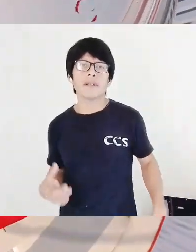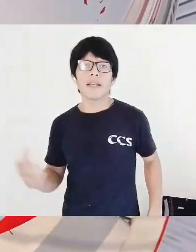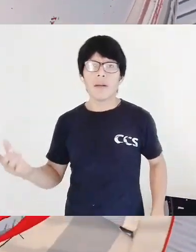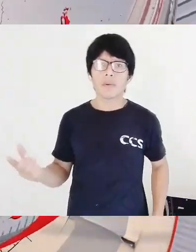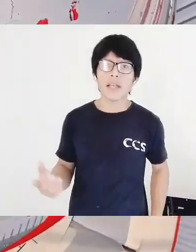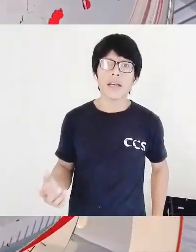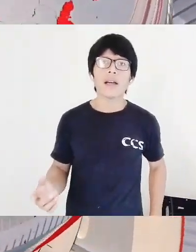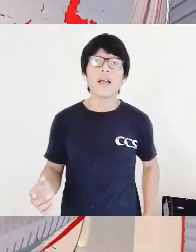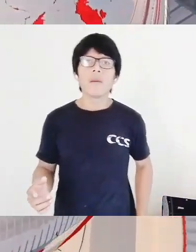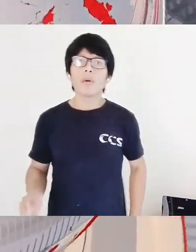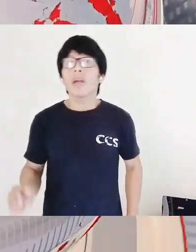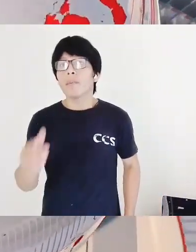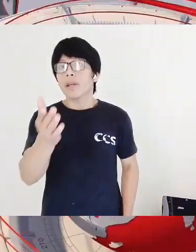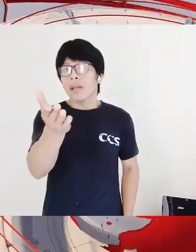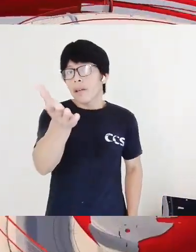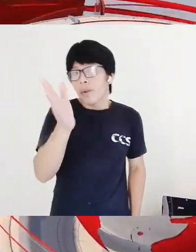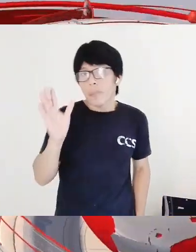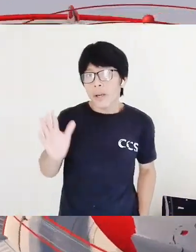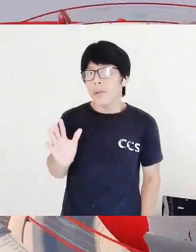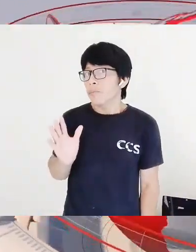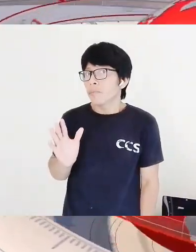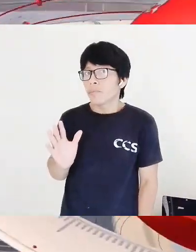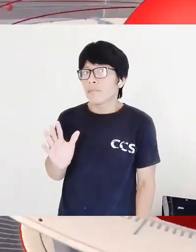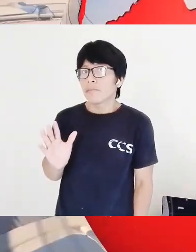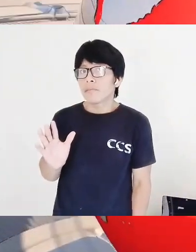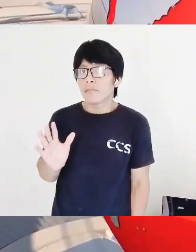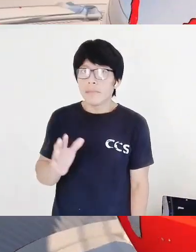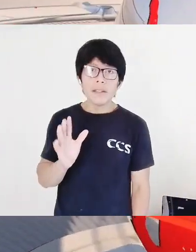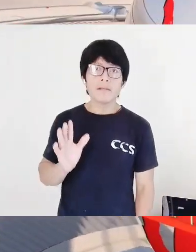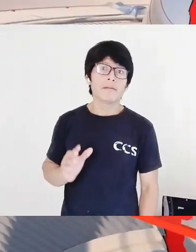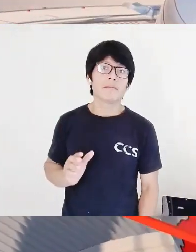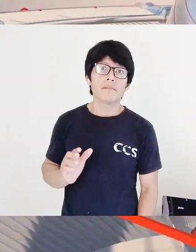la cabeza de la botarga. ¿Por qué? Porque iba de morado.